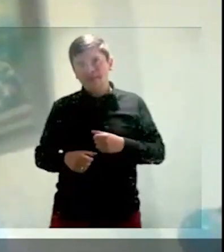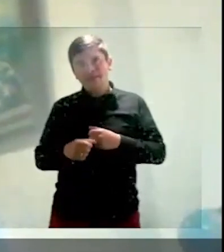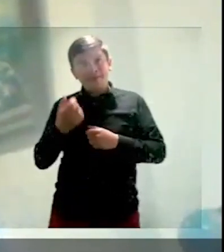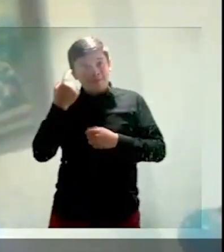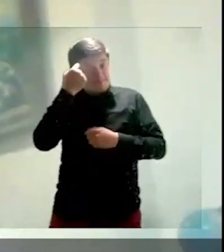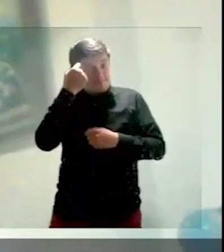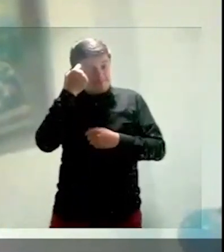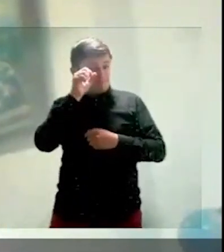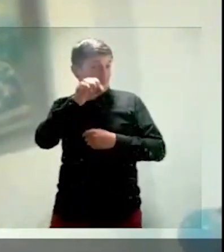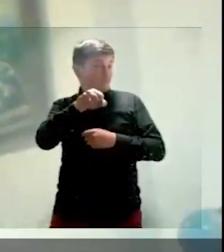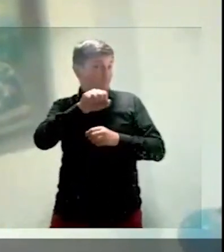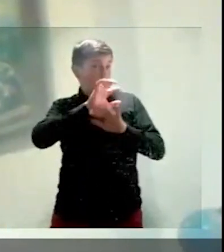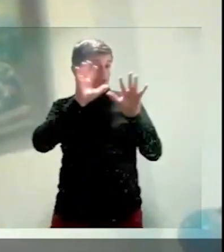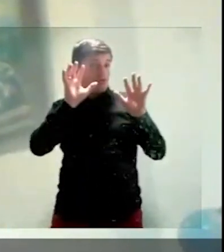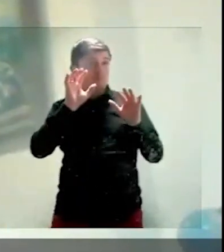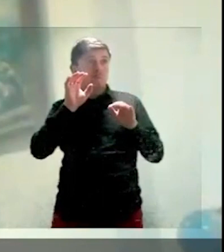que sí, que